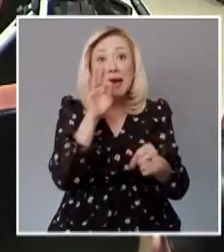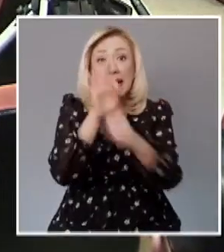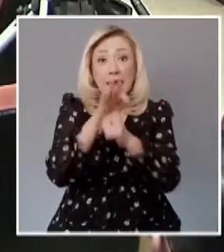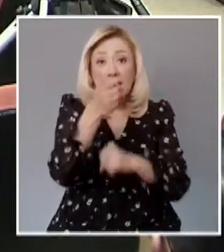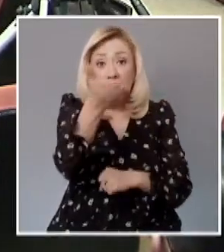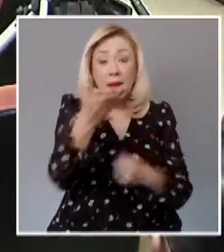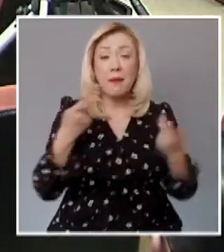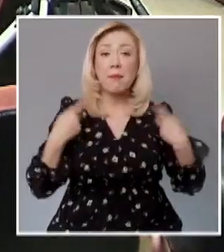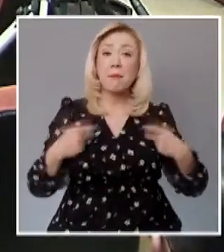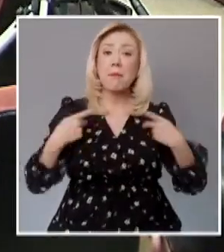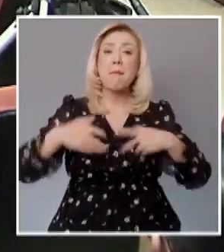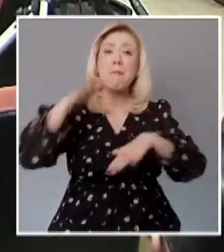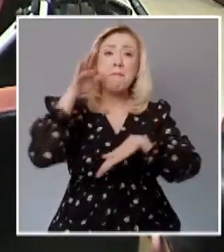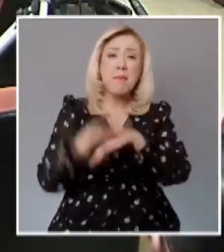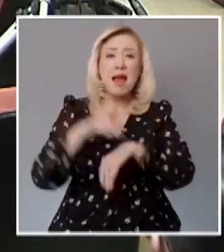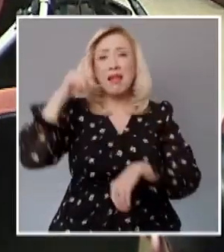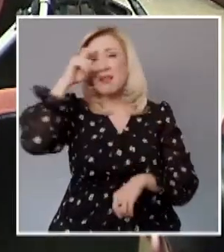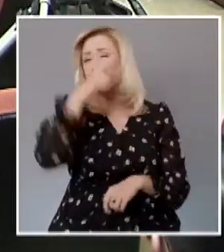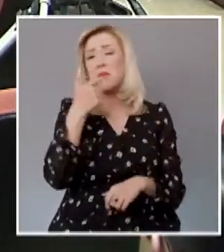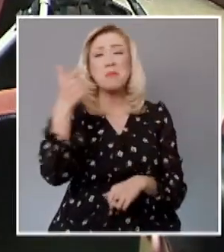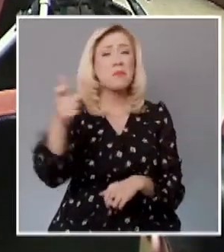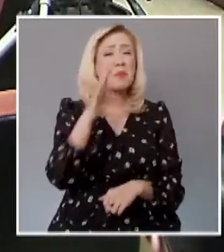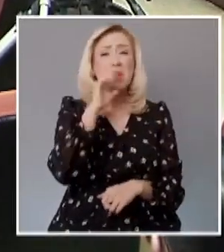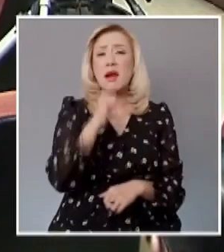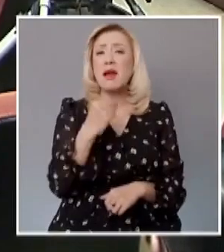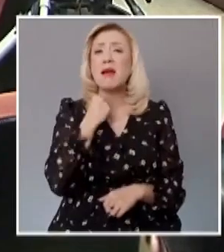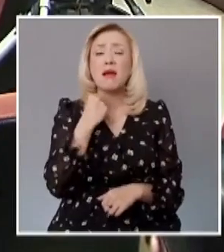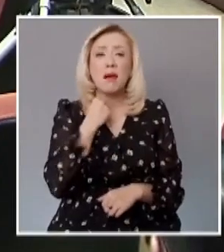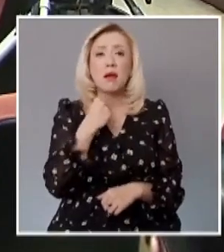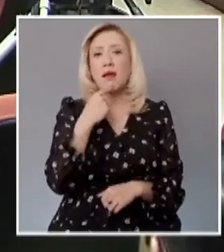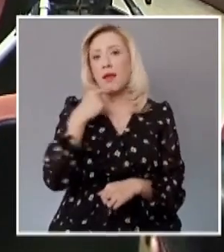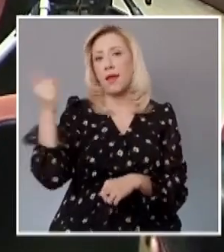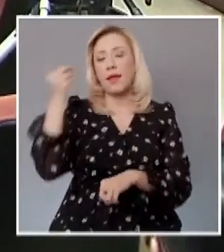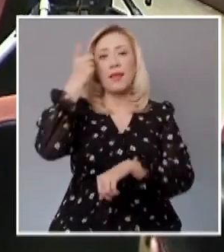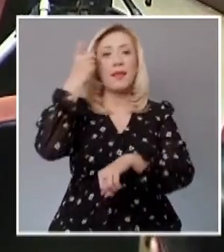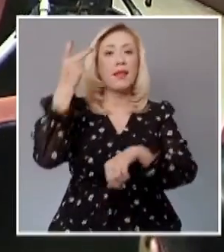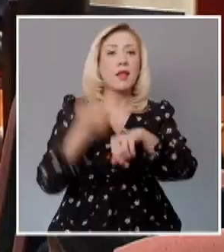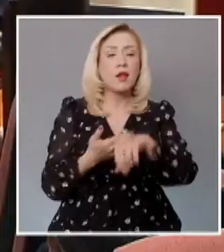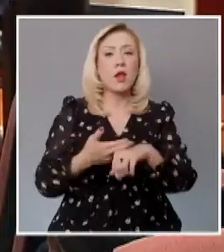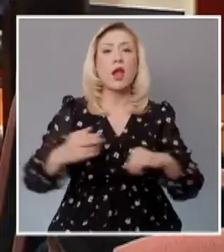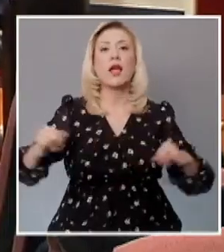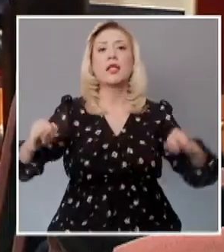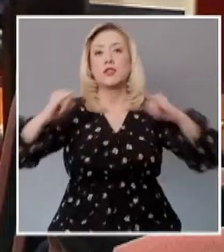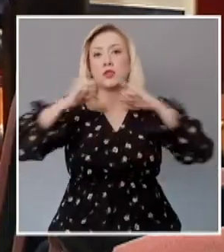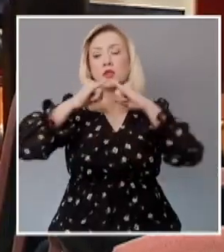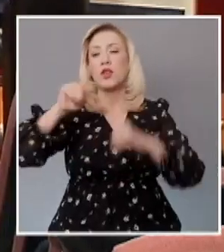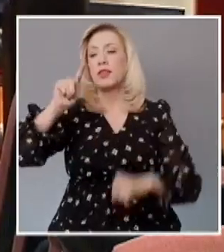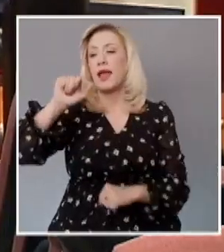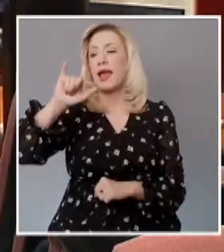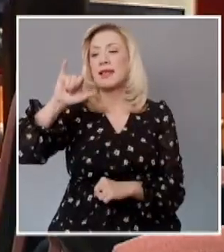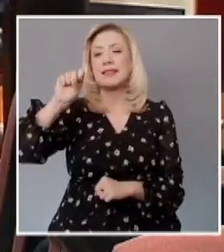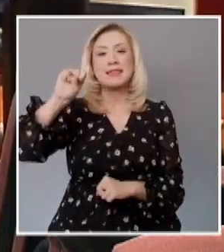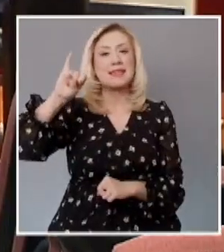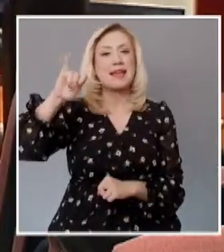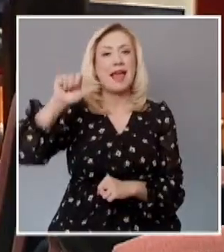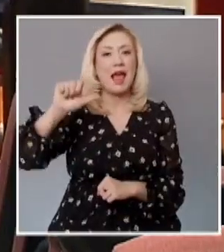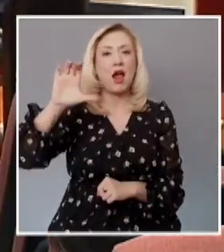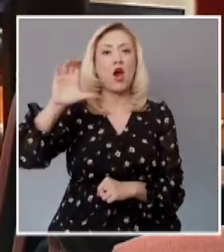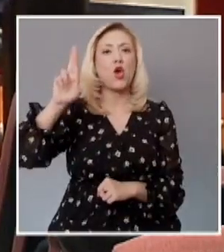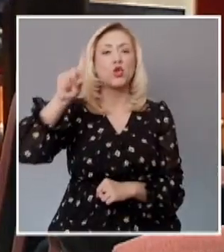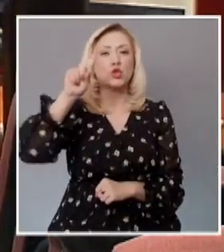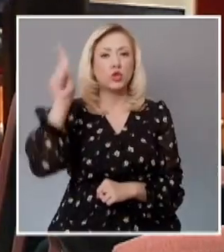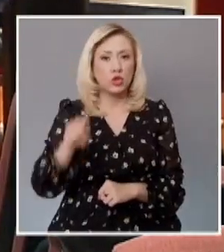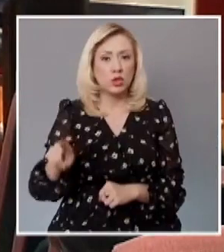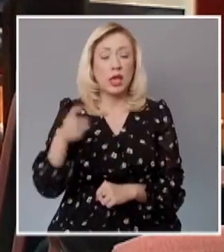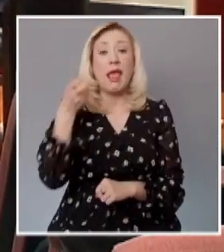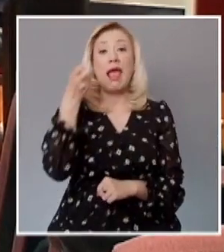situación de vulnerabilidad. Así lo aseguró la directora de la institución, Taisia Cruz Parcero. En este sentido, también